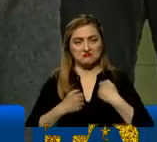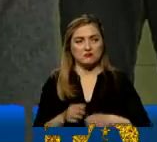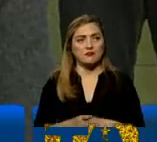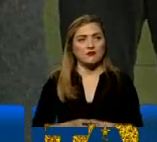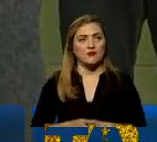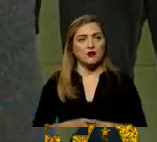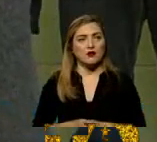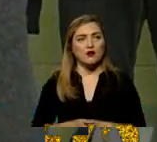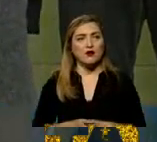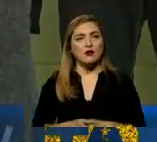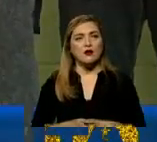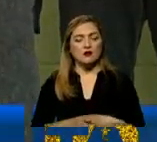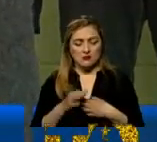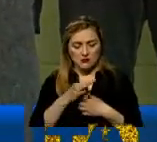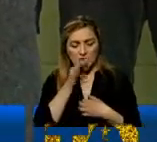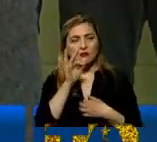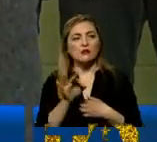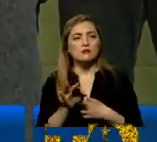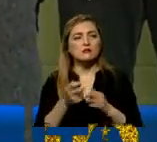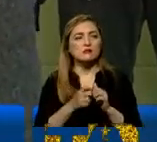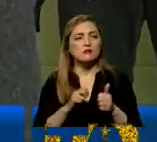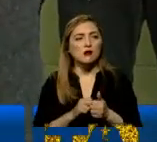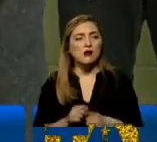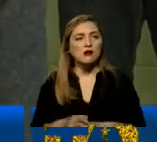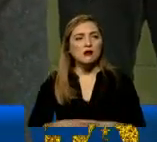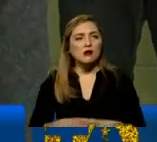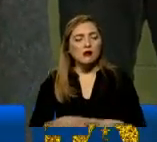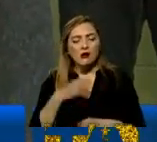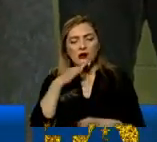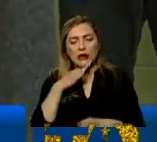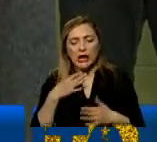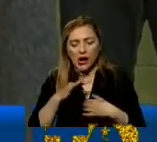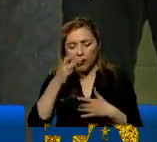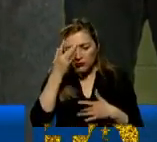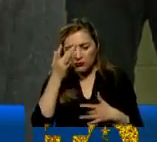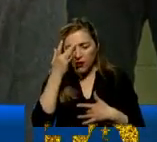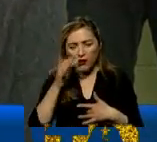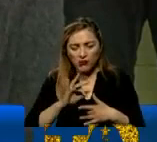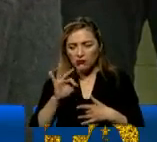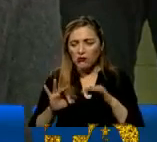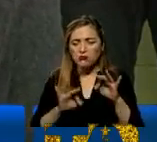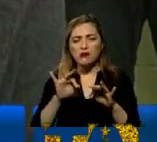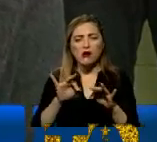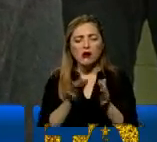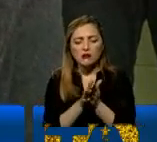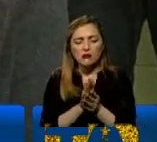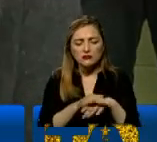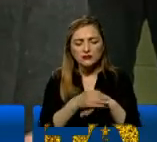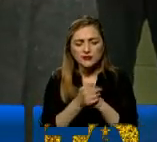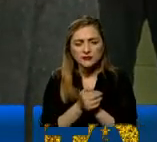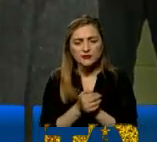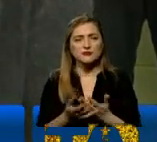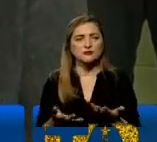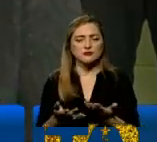Estamos atravesando por una pandemia, atravesando por una crisis sanitaria. Y tenemos que lavarnos las manos y el consumo